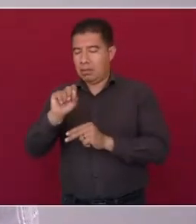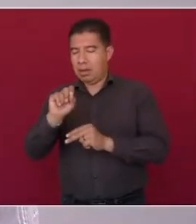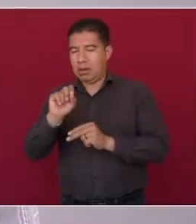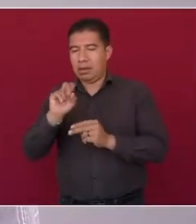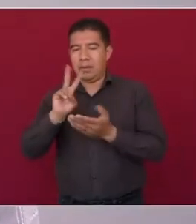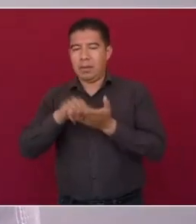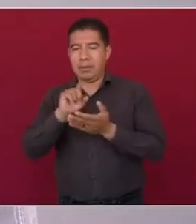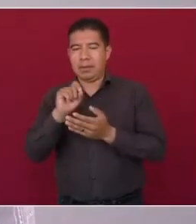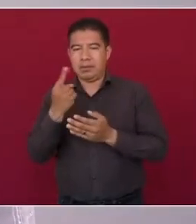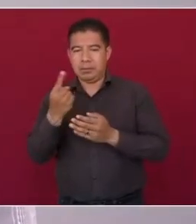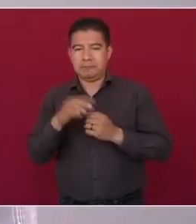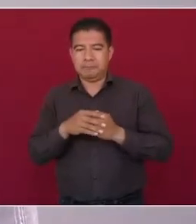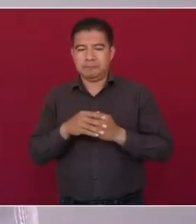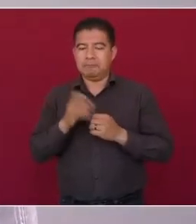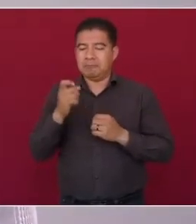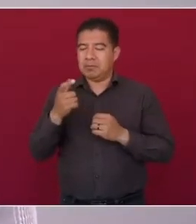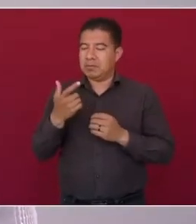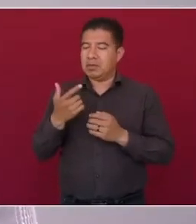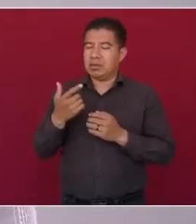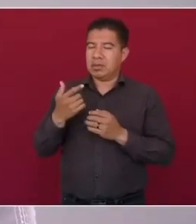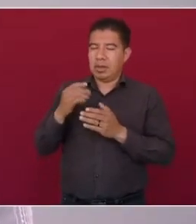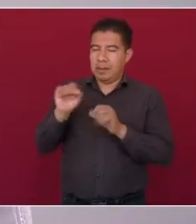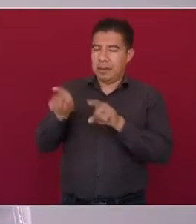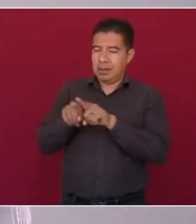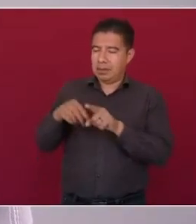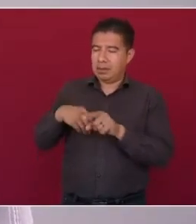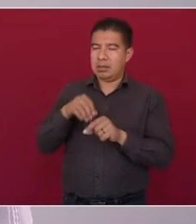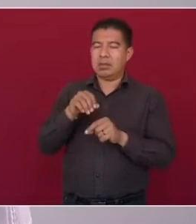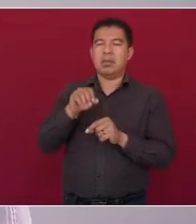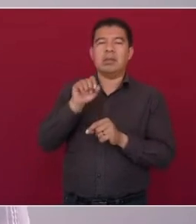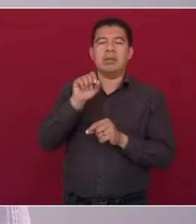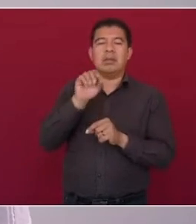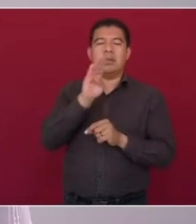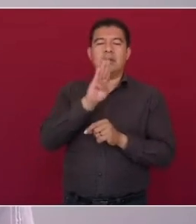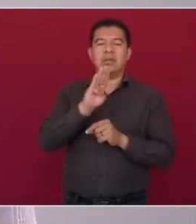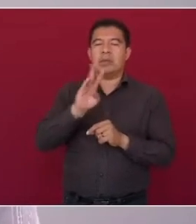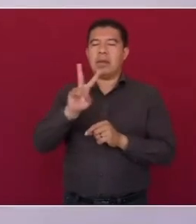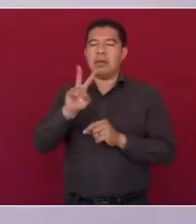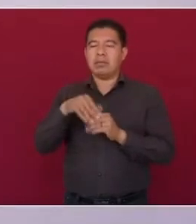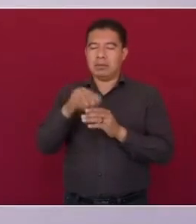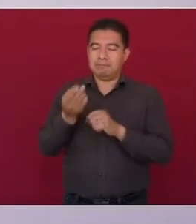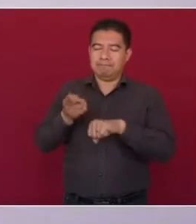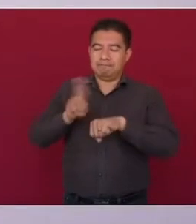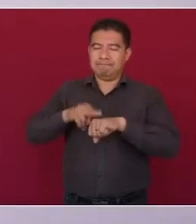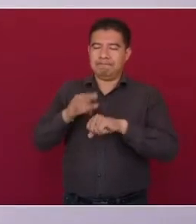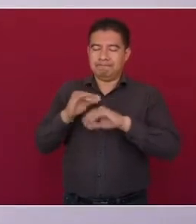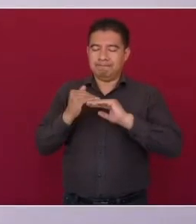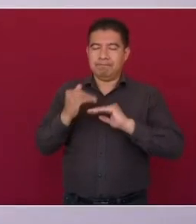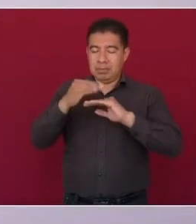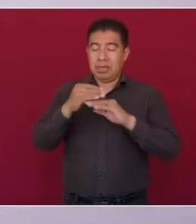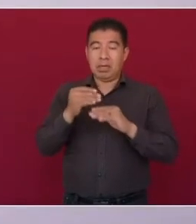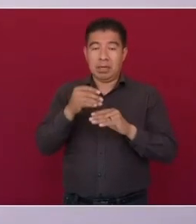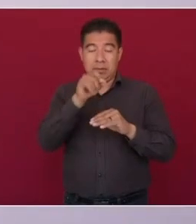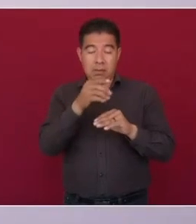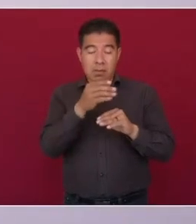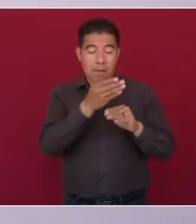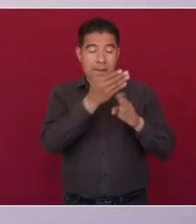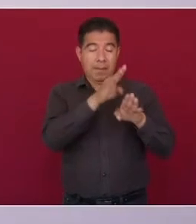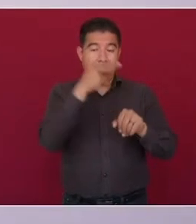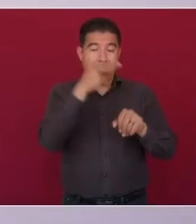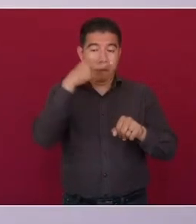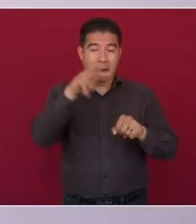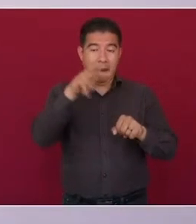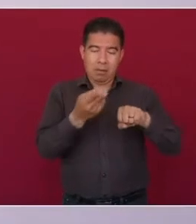El índice de la Bolsa de Valores ha aumentado en 14%, las reservas internacionales del Banco de México también